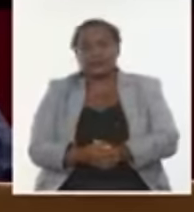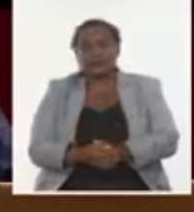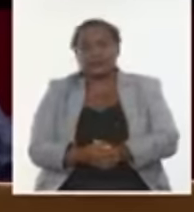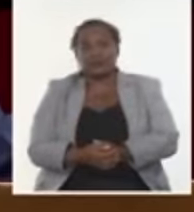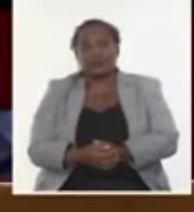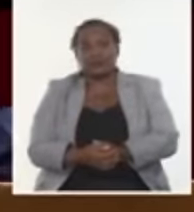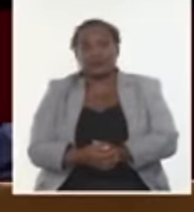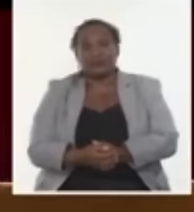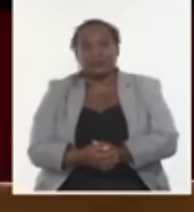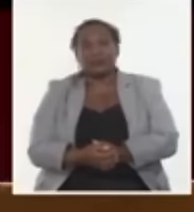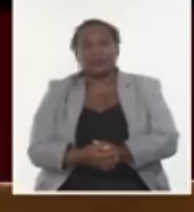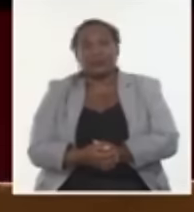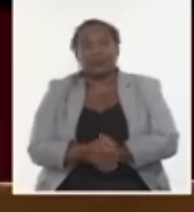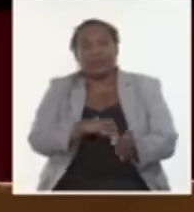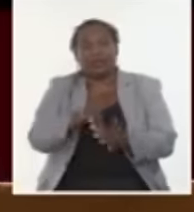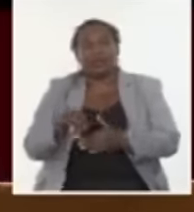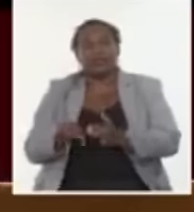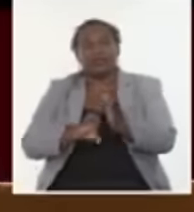Avanza,